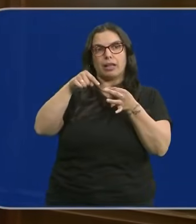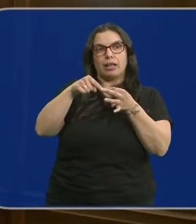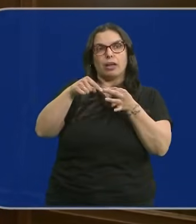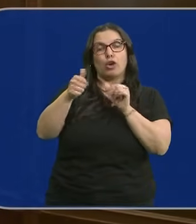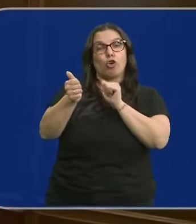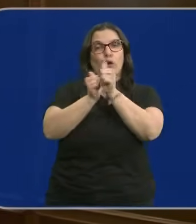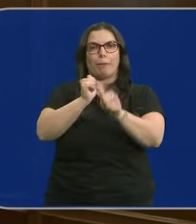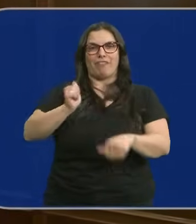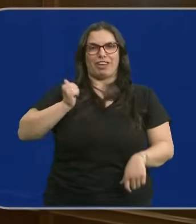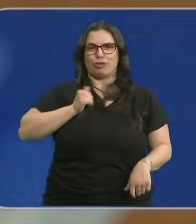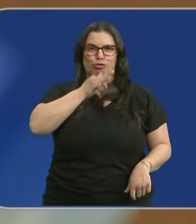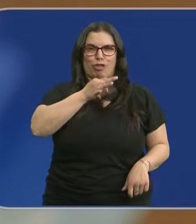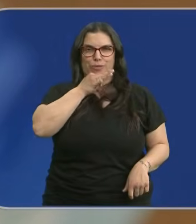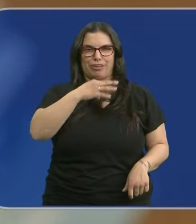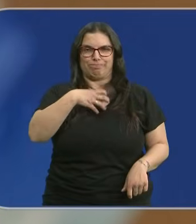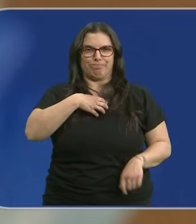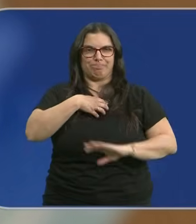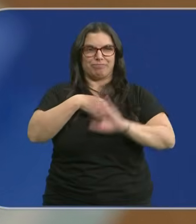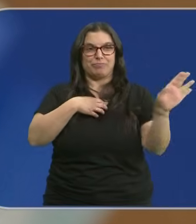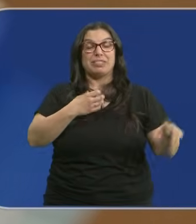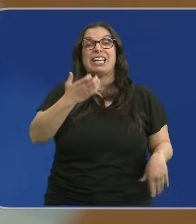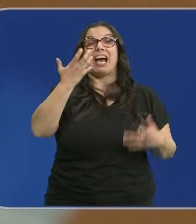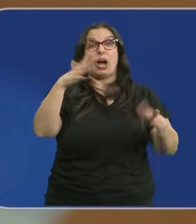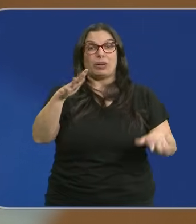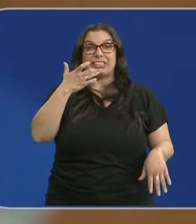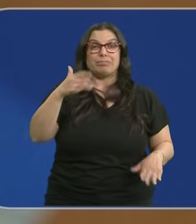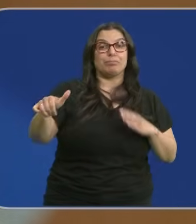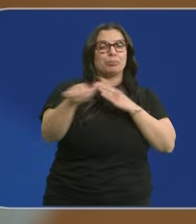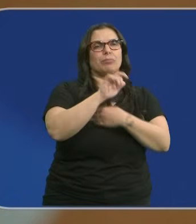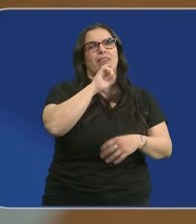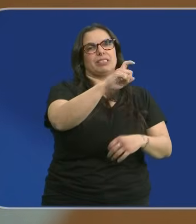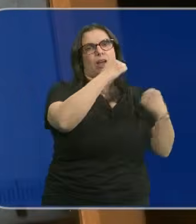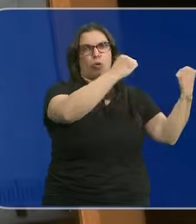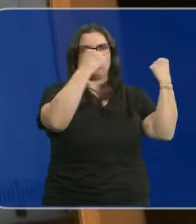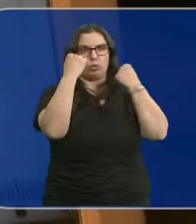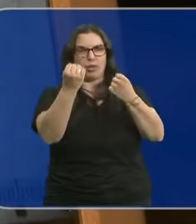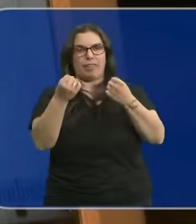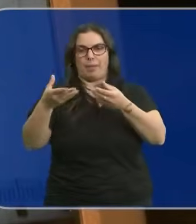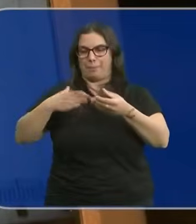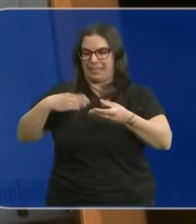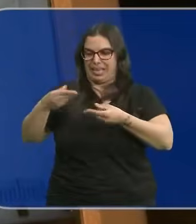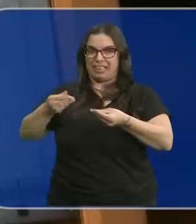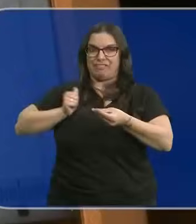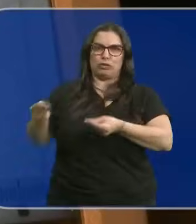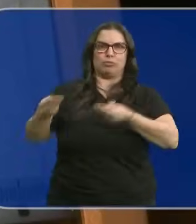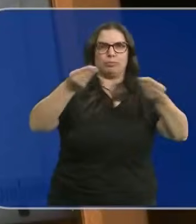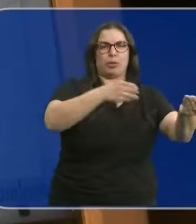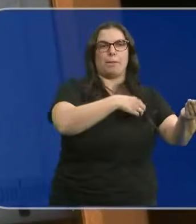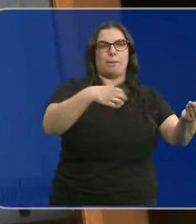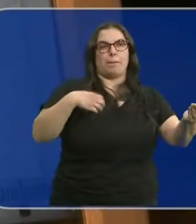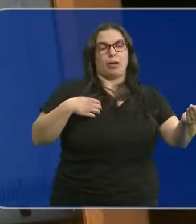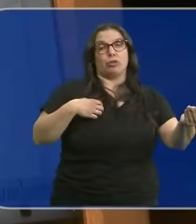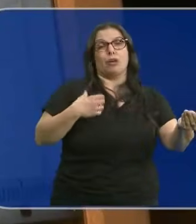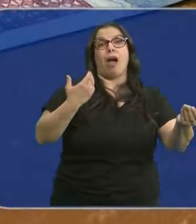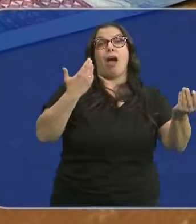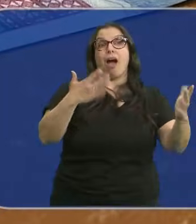lo han conseguido falsificar. Y si aun con esas nos la cuelan, avisar a las autoridades y llevar el billete al banco, aunque tengan